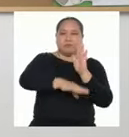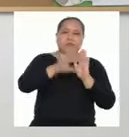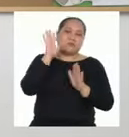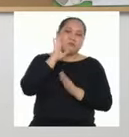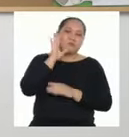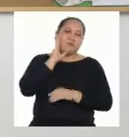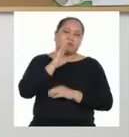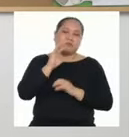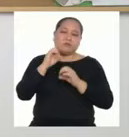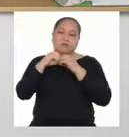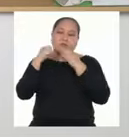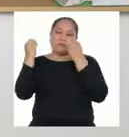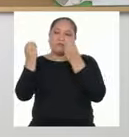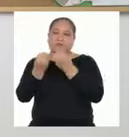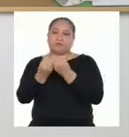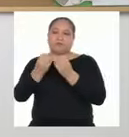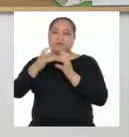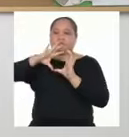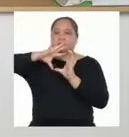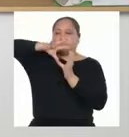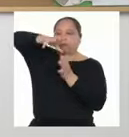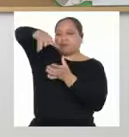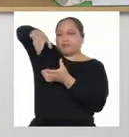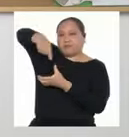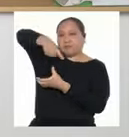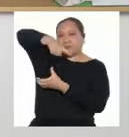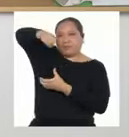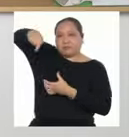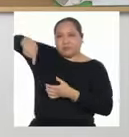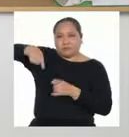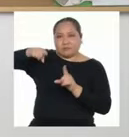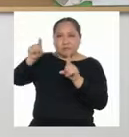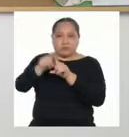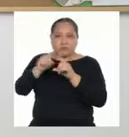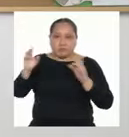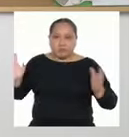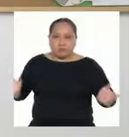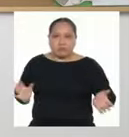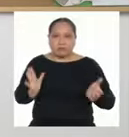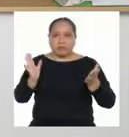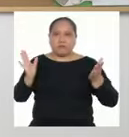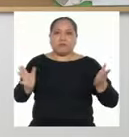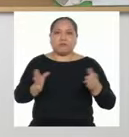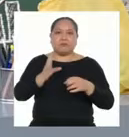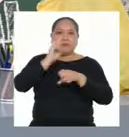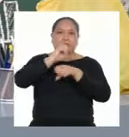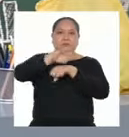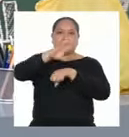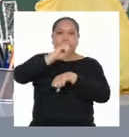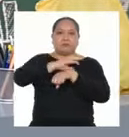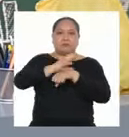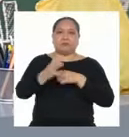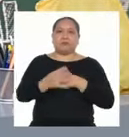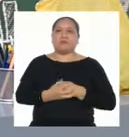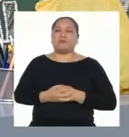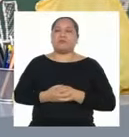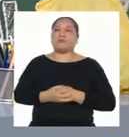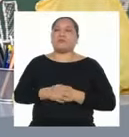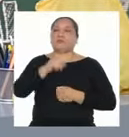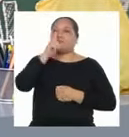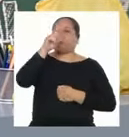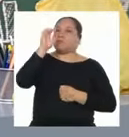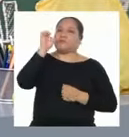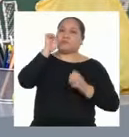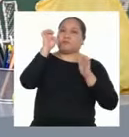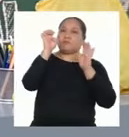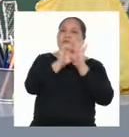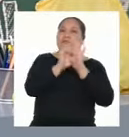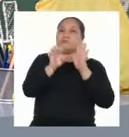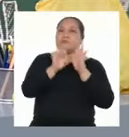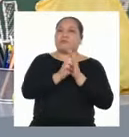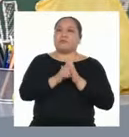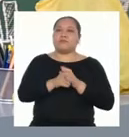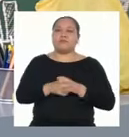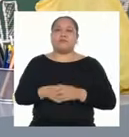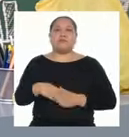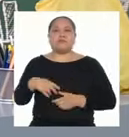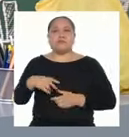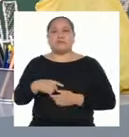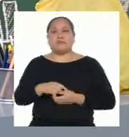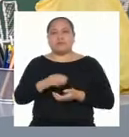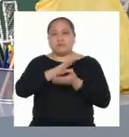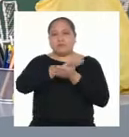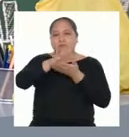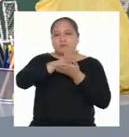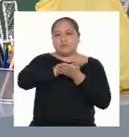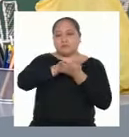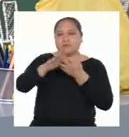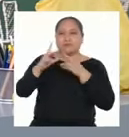Las organizaciones mundiales también promueven medidas y consejos. Un ejemplo serían las campañas de